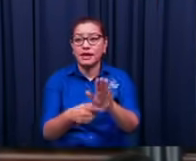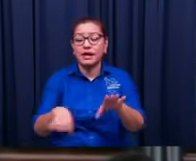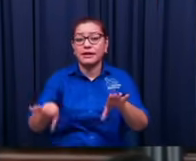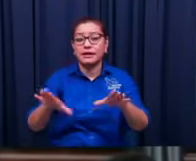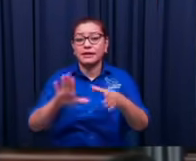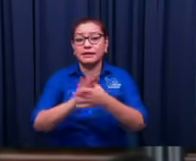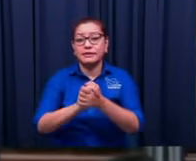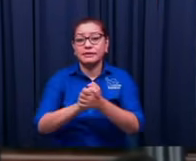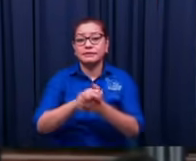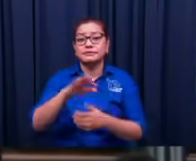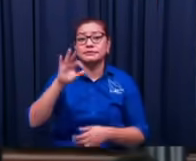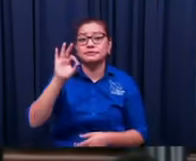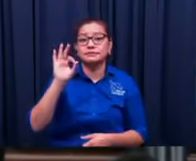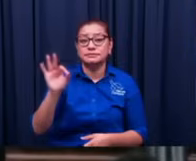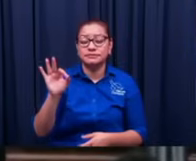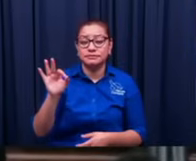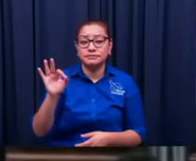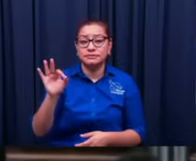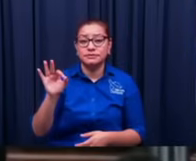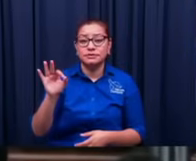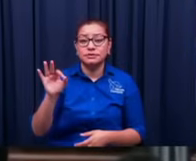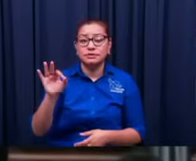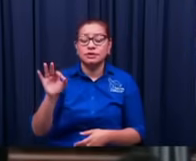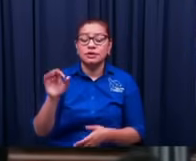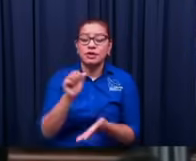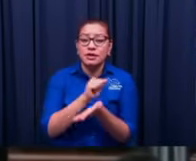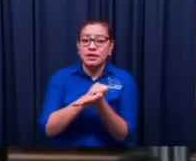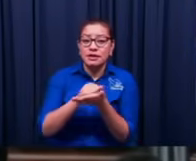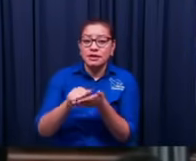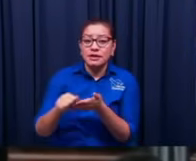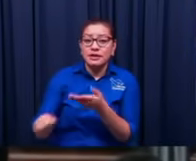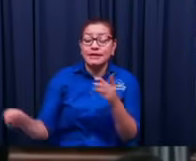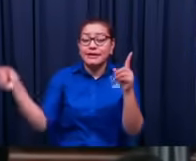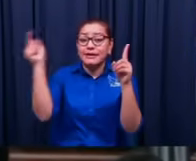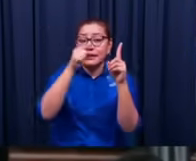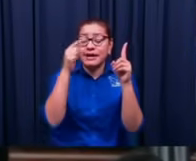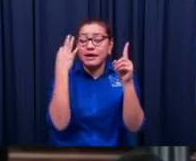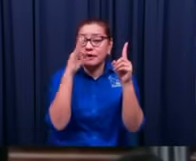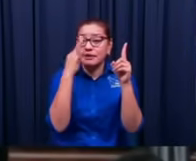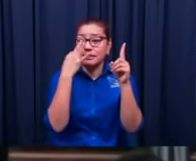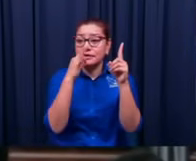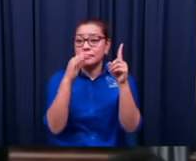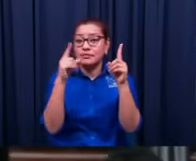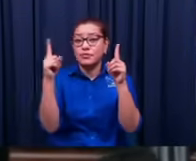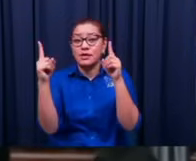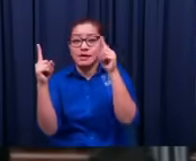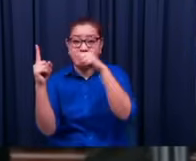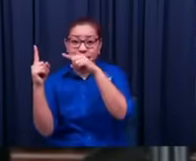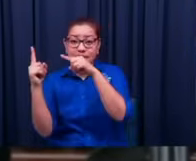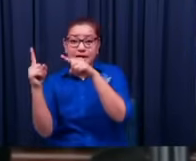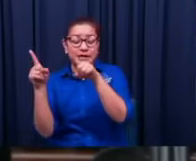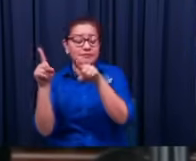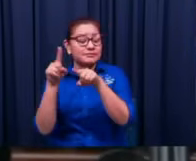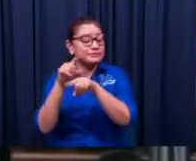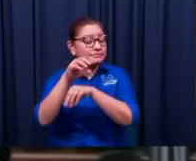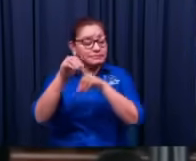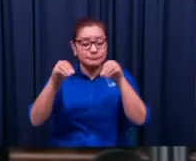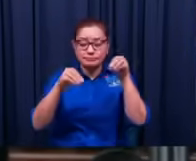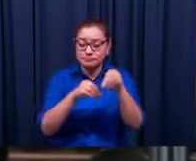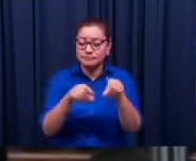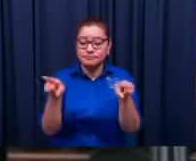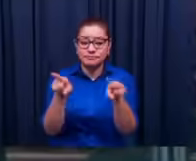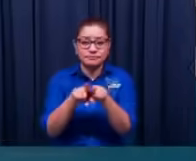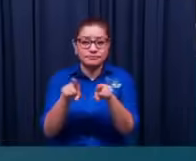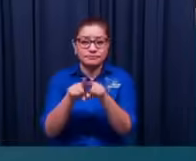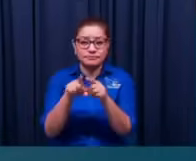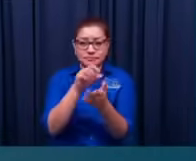que no es creyente es santificado por medio de su mujer. Para que la Biblia diga, y la mujer que no es creyente es santificada por medio de su marido.